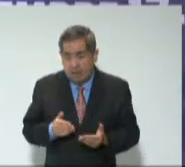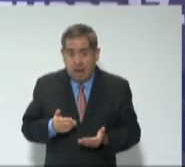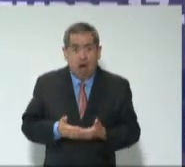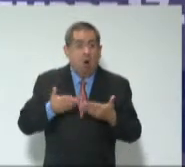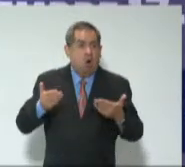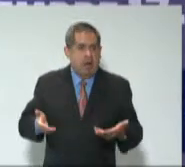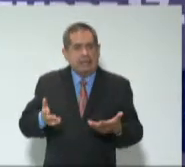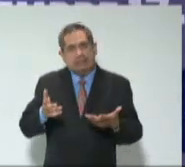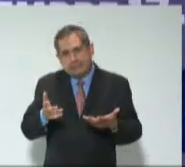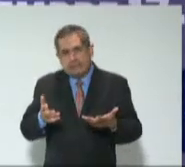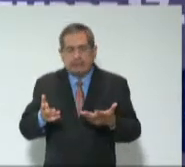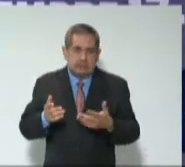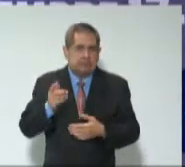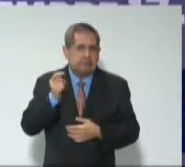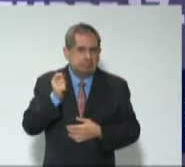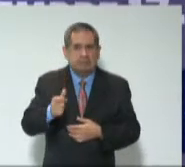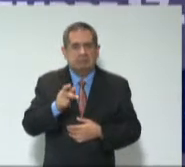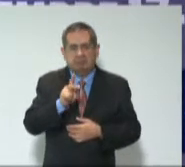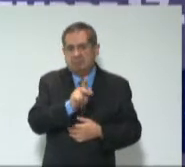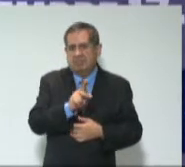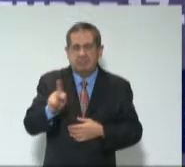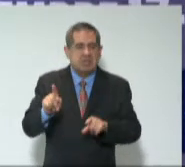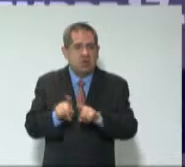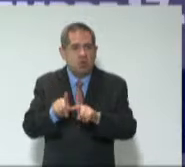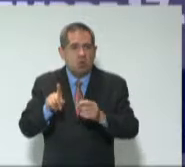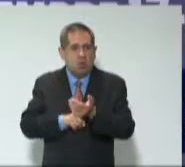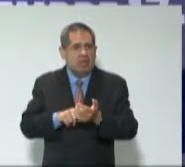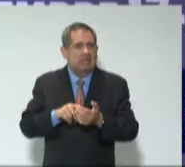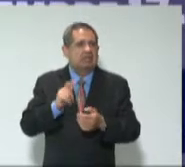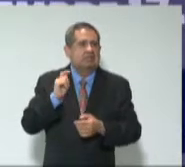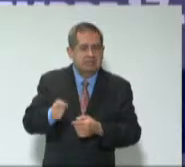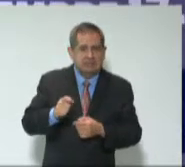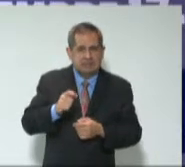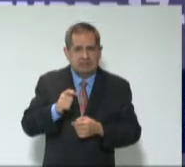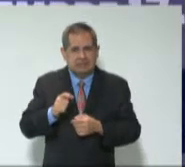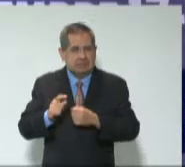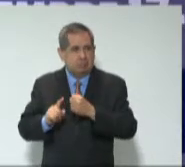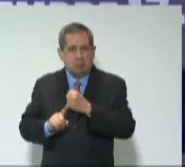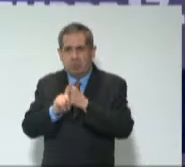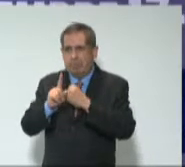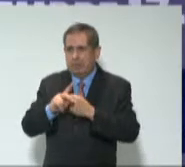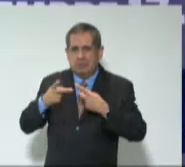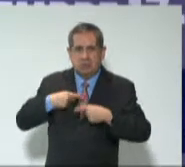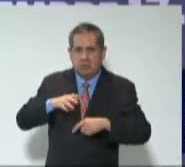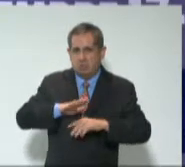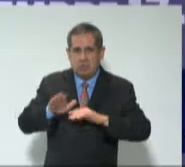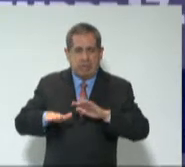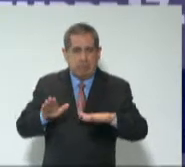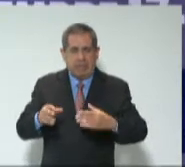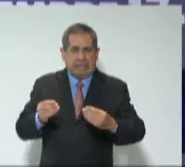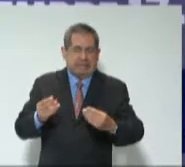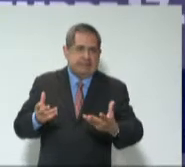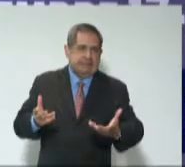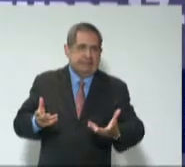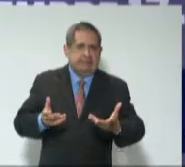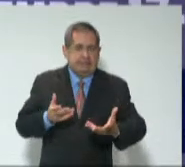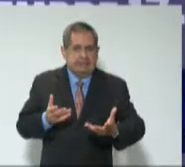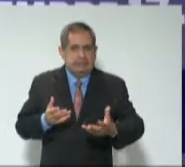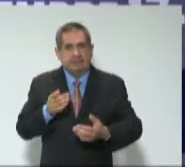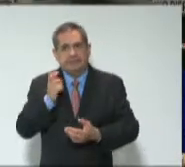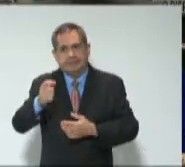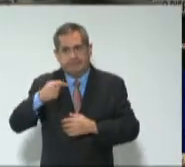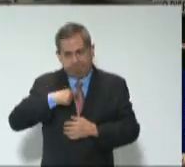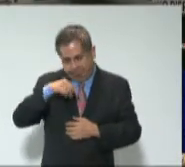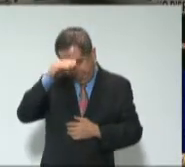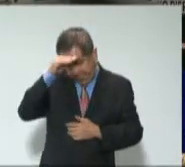una situación semejante en cuanto a la tragedia y desde luego